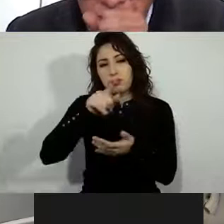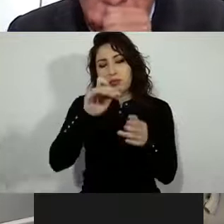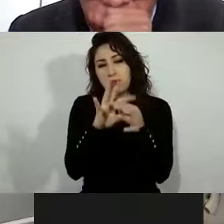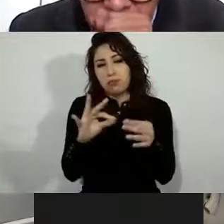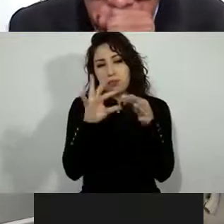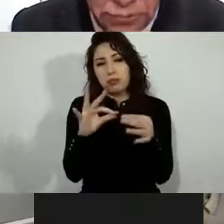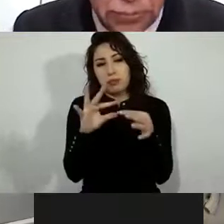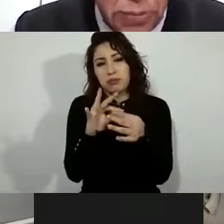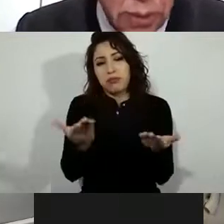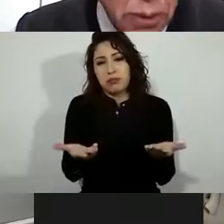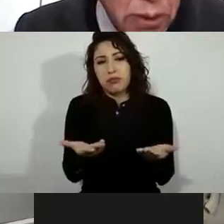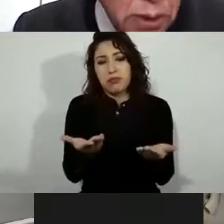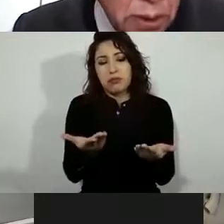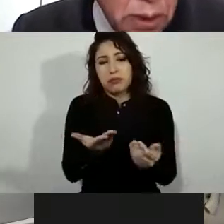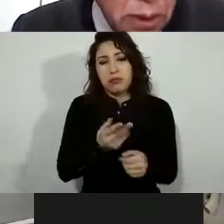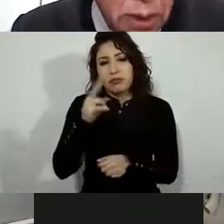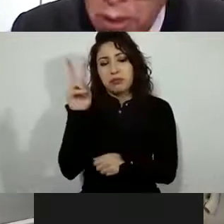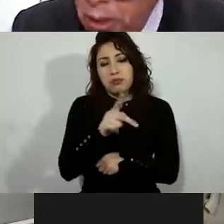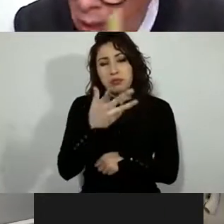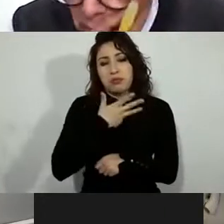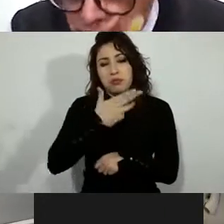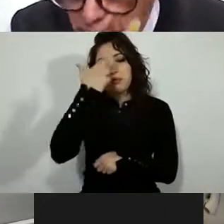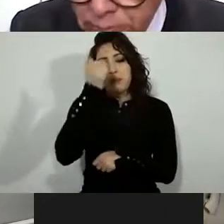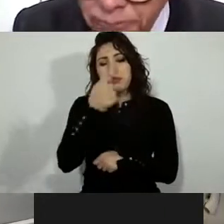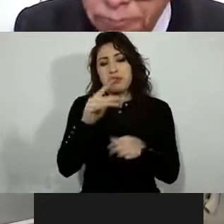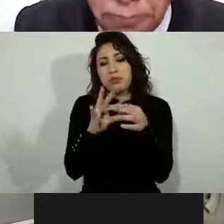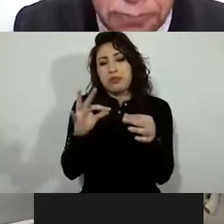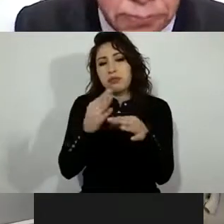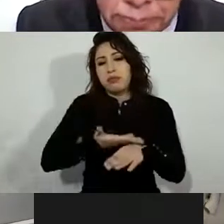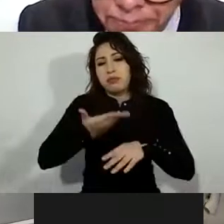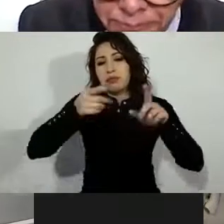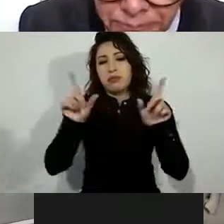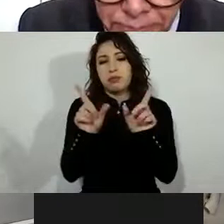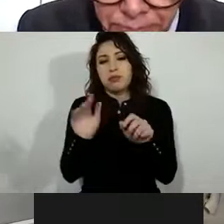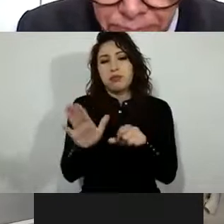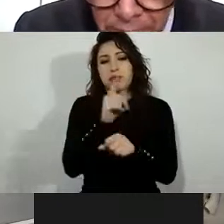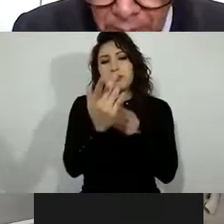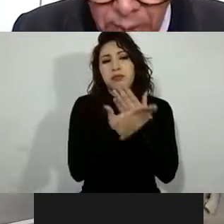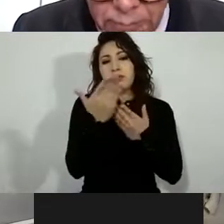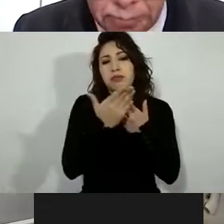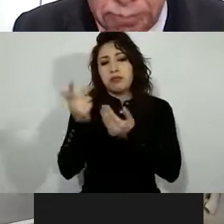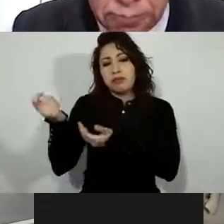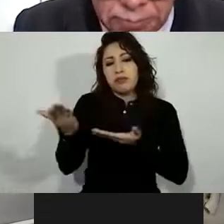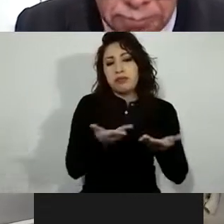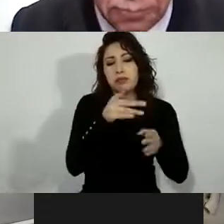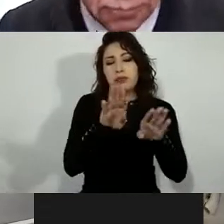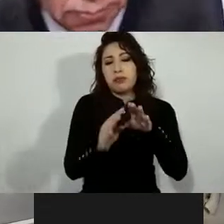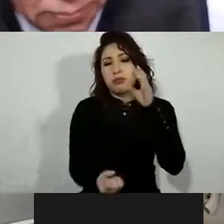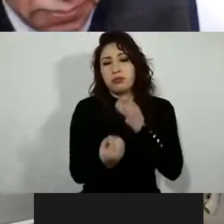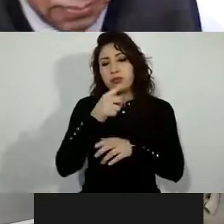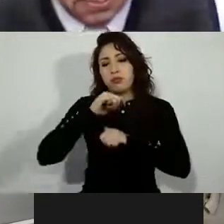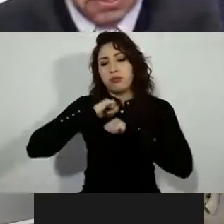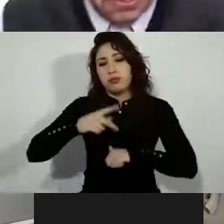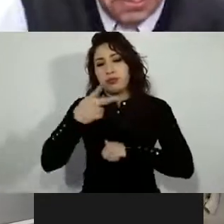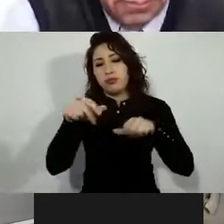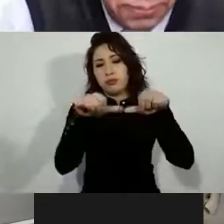Evidentemente, bueno, pues es sucinta la explicación, por lo que nos comenta que apenas están agarrando los hilos del área.